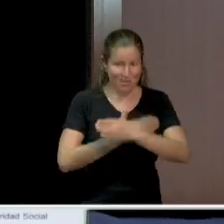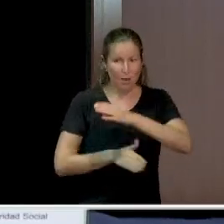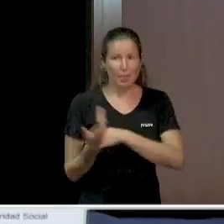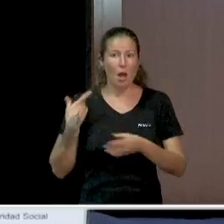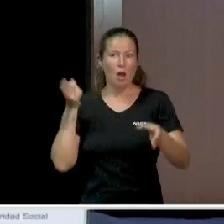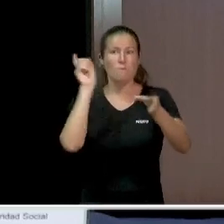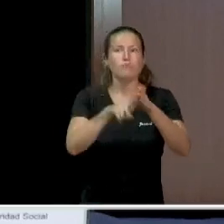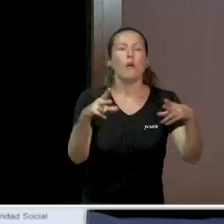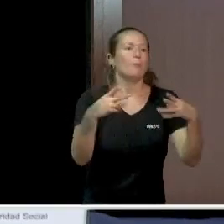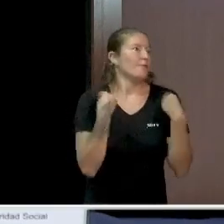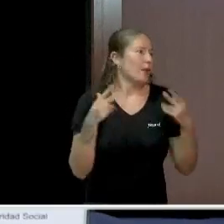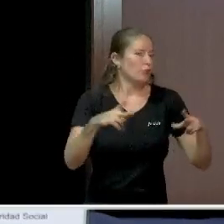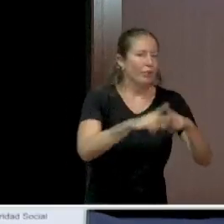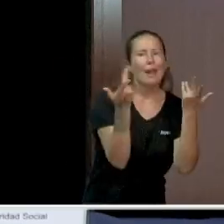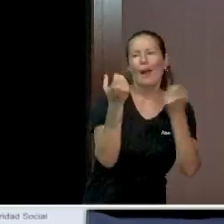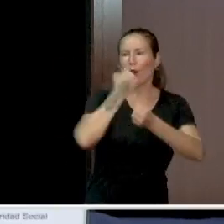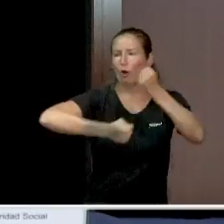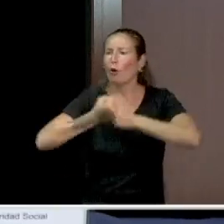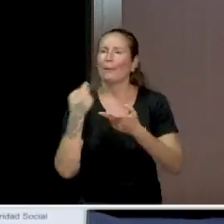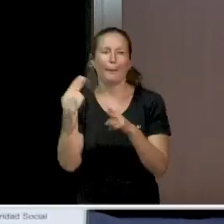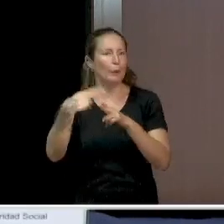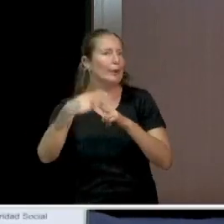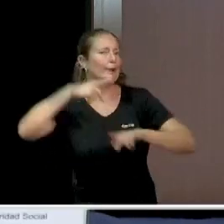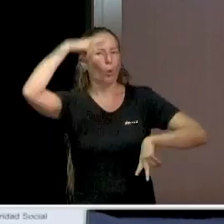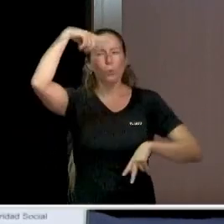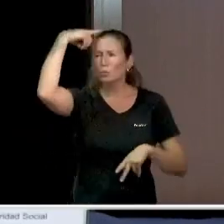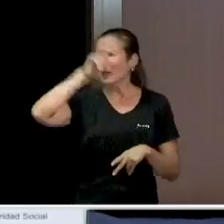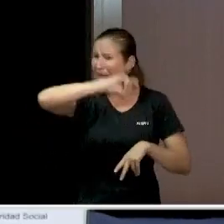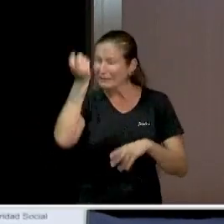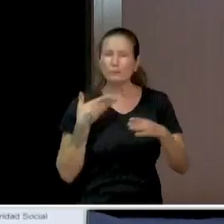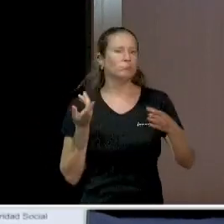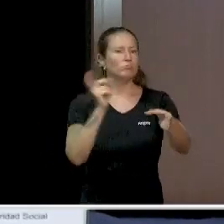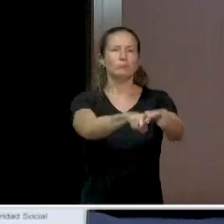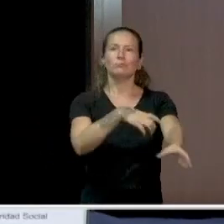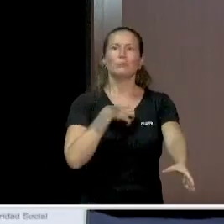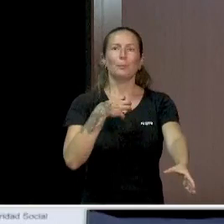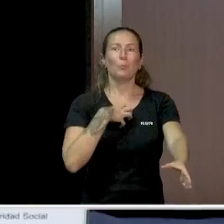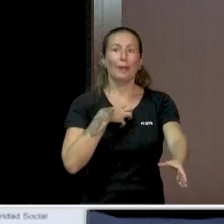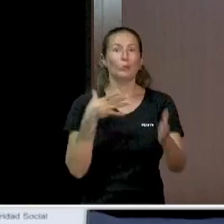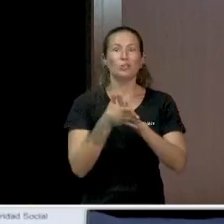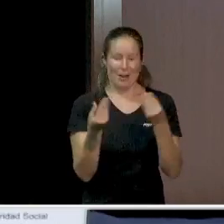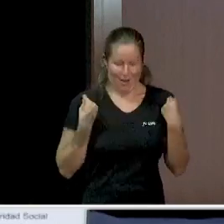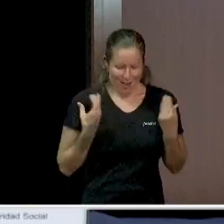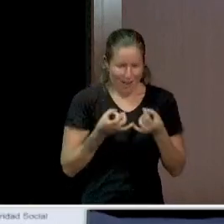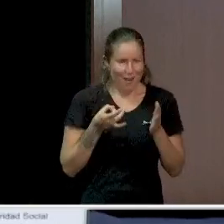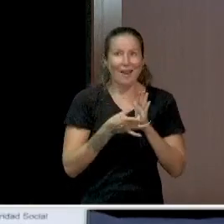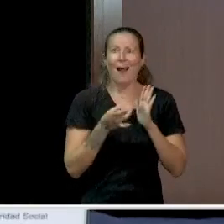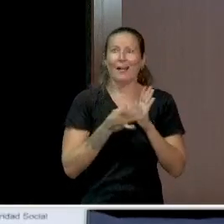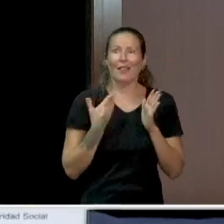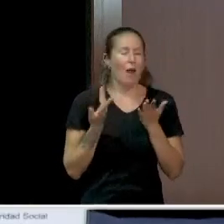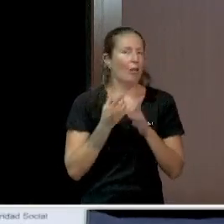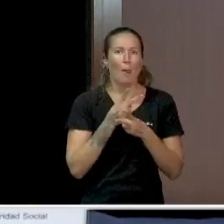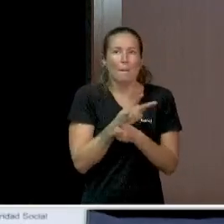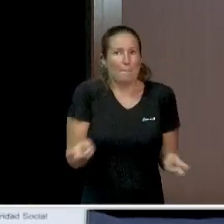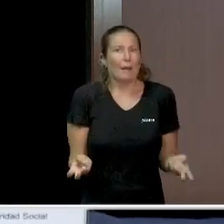vida social, económica, política, cultural, y con ello una merma, obvia, en su calidad de vida y en las posibilidades